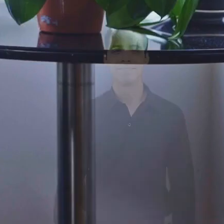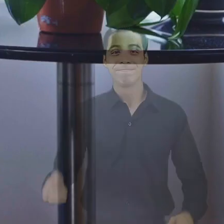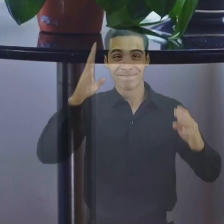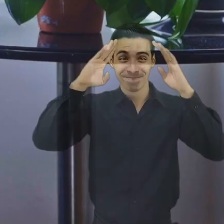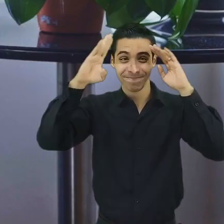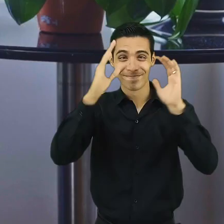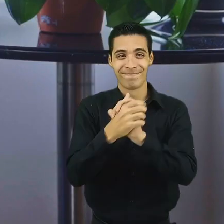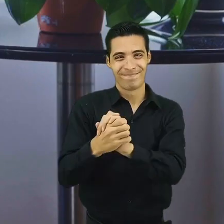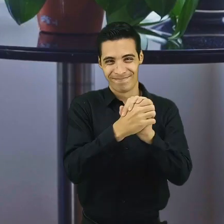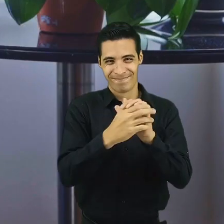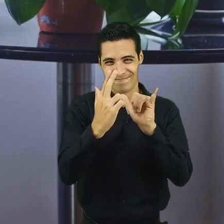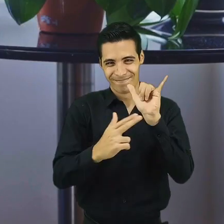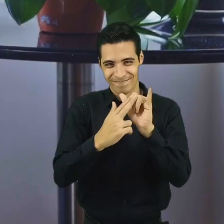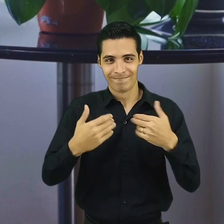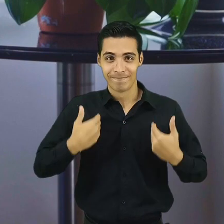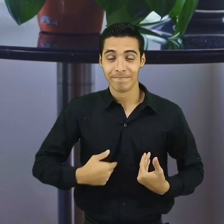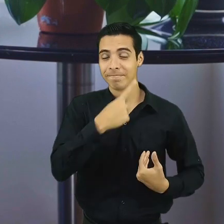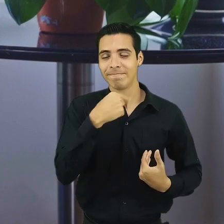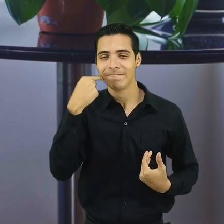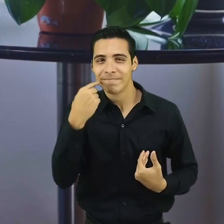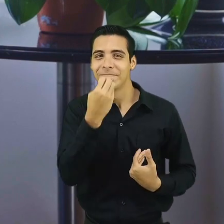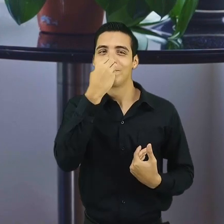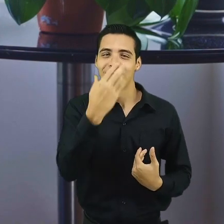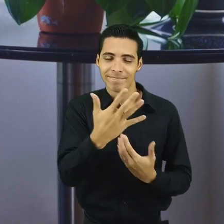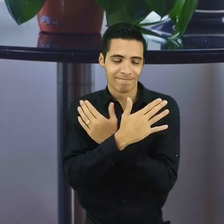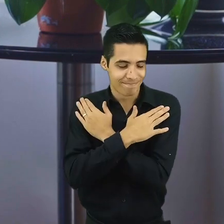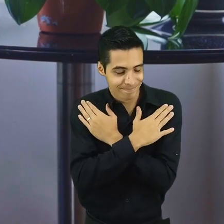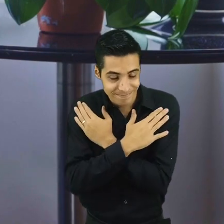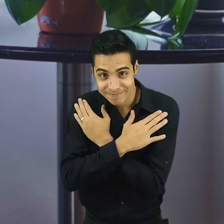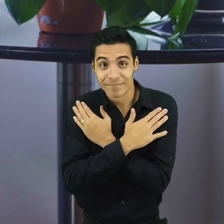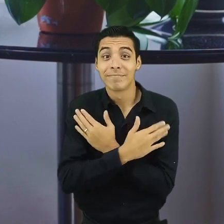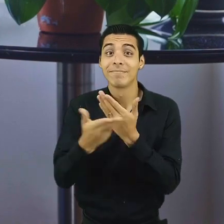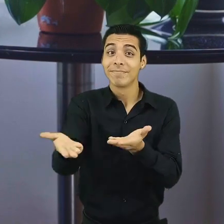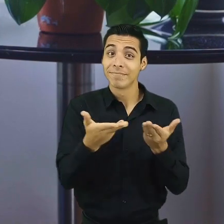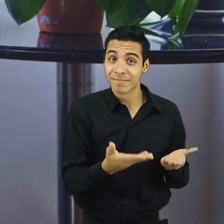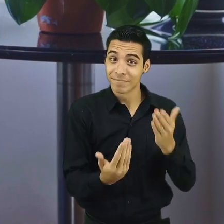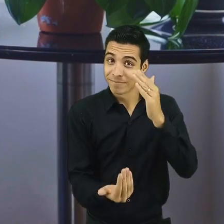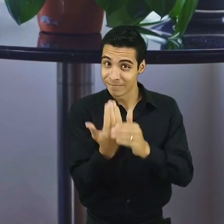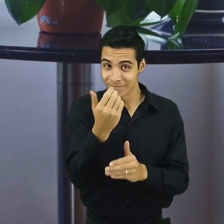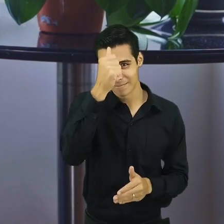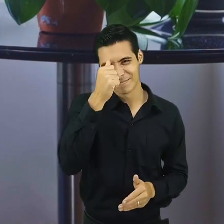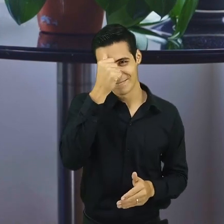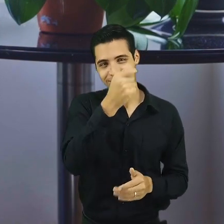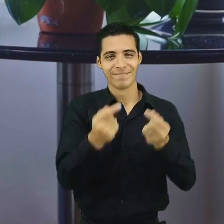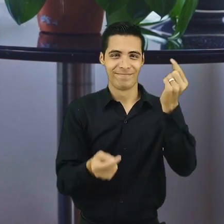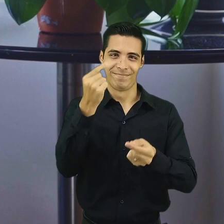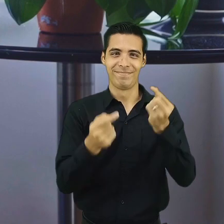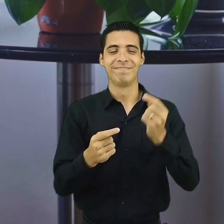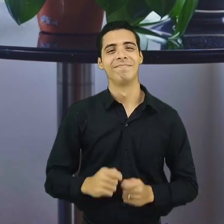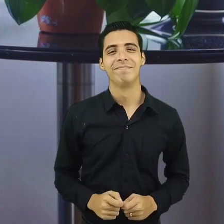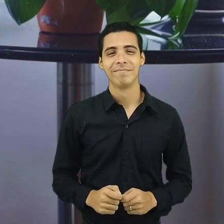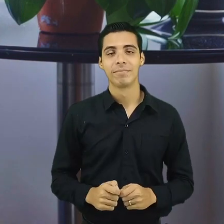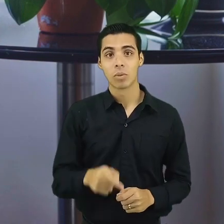Hola, ¿qué tal amigos de YouTube? Nuevamente con todos ustedes Karen Suárez. Les envío un beso, un abrazo gigante y les doy la bienvenida a este nuevo Domingo